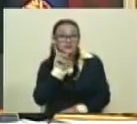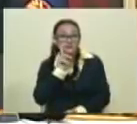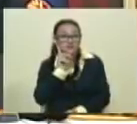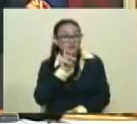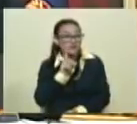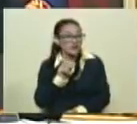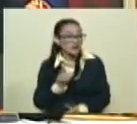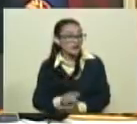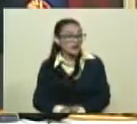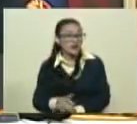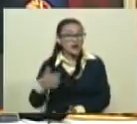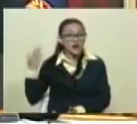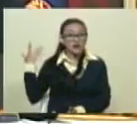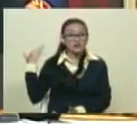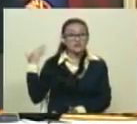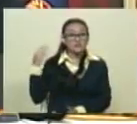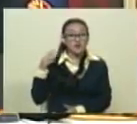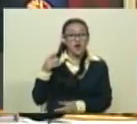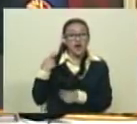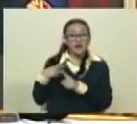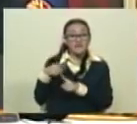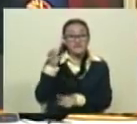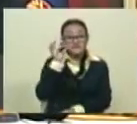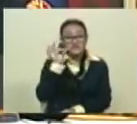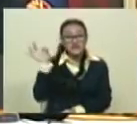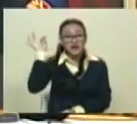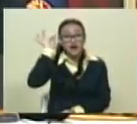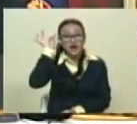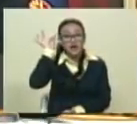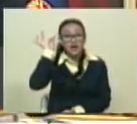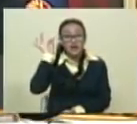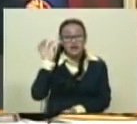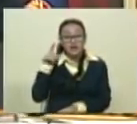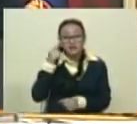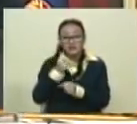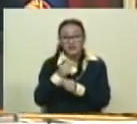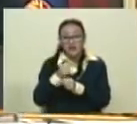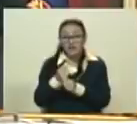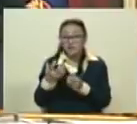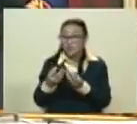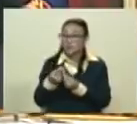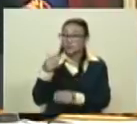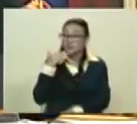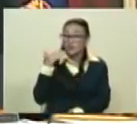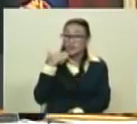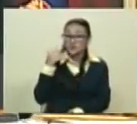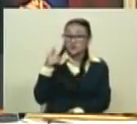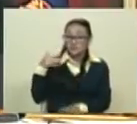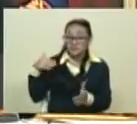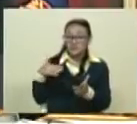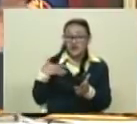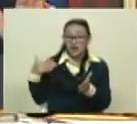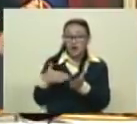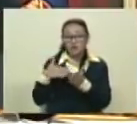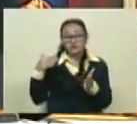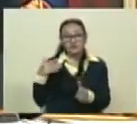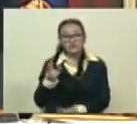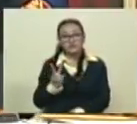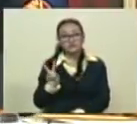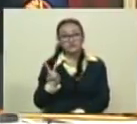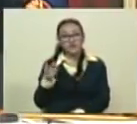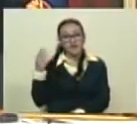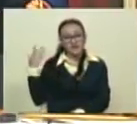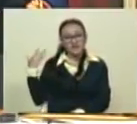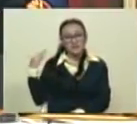Y hace tiempo que la exfiscal general estaba trabajando con los Estados Unidos para hacerle daño a Venezuela. Hace tiempo llegó